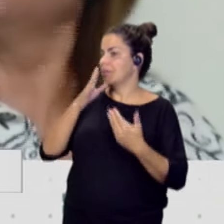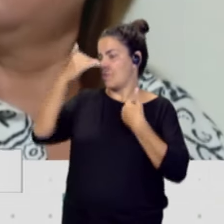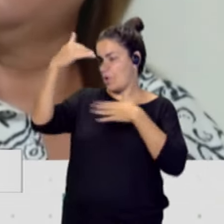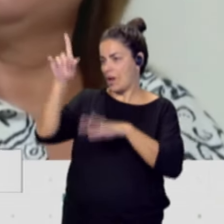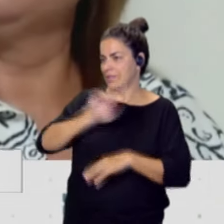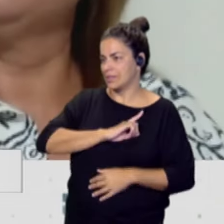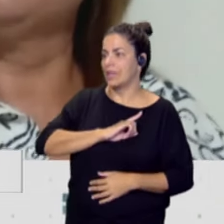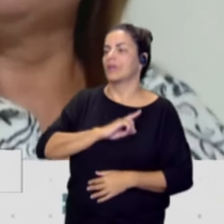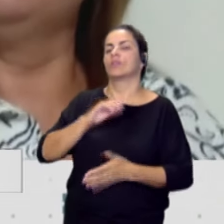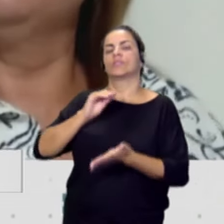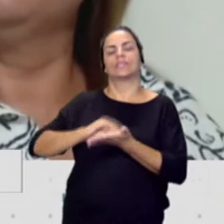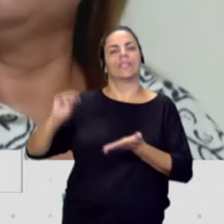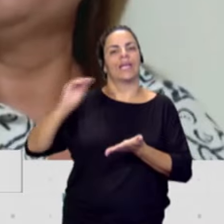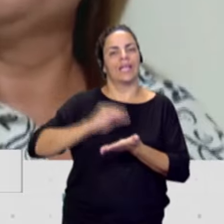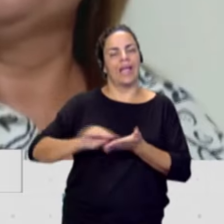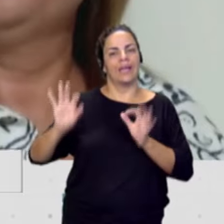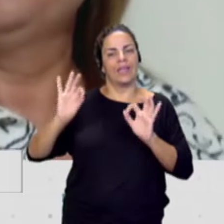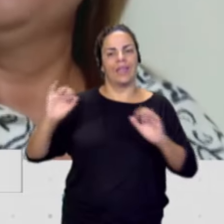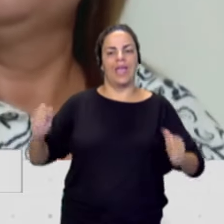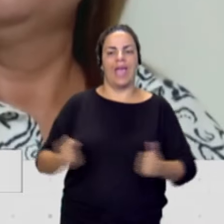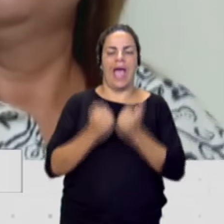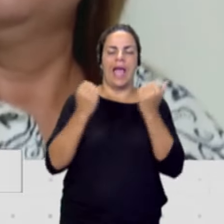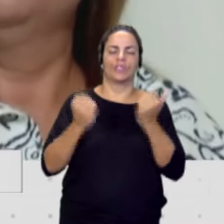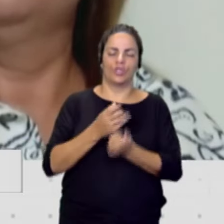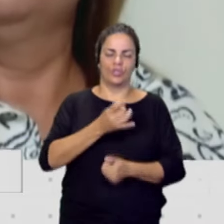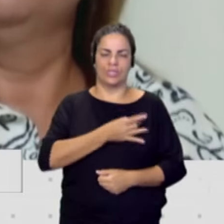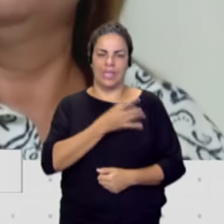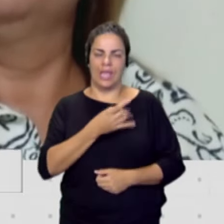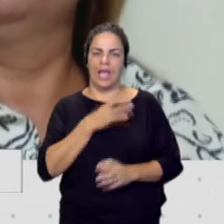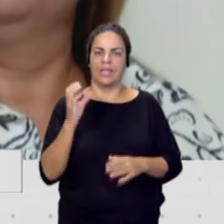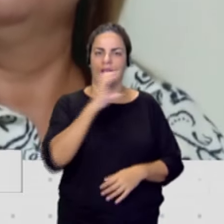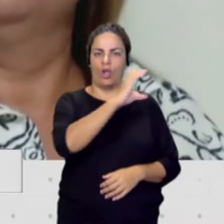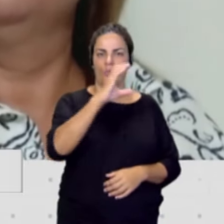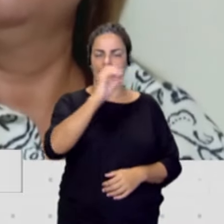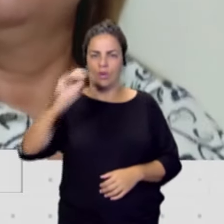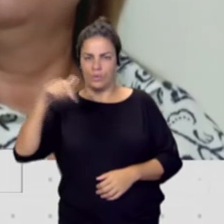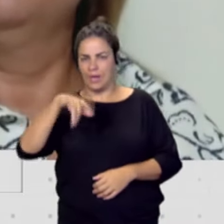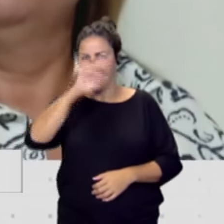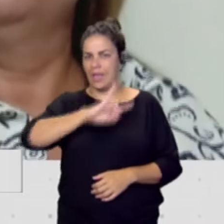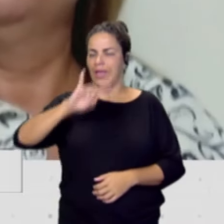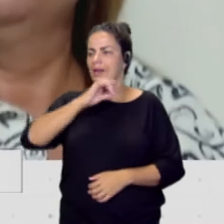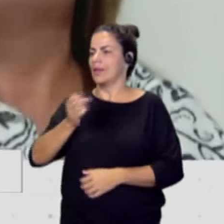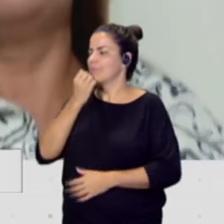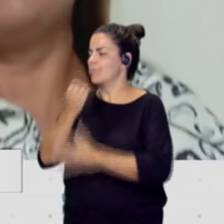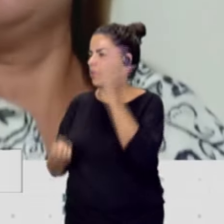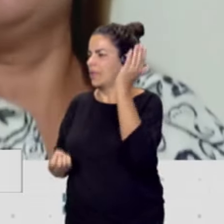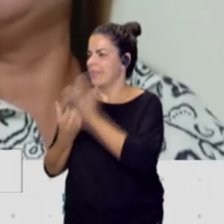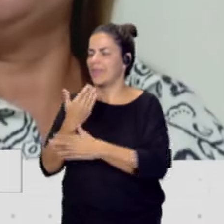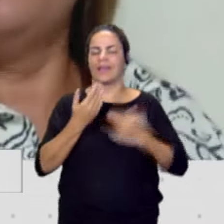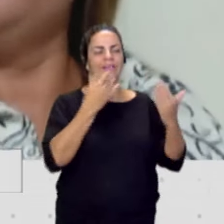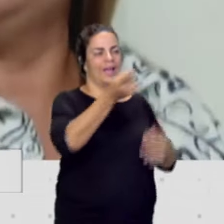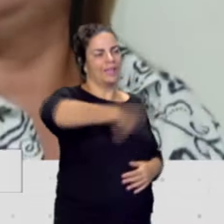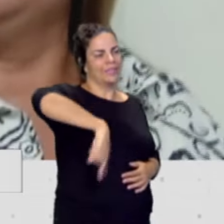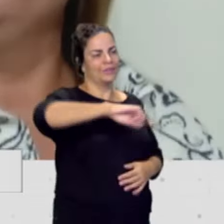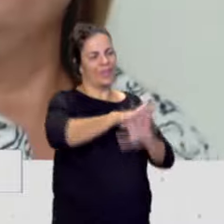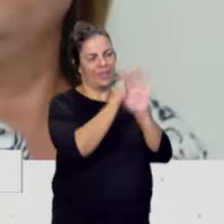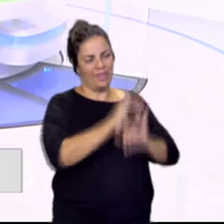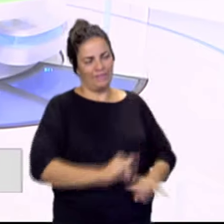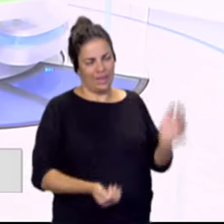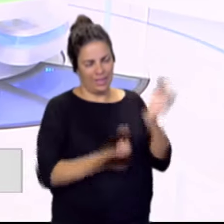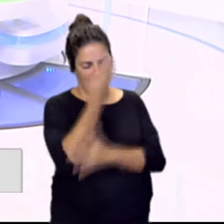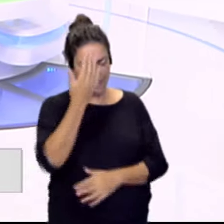Monserrat Cosano, la secretaria de Acción Sindical de Comisiones Obreras aquí en Canarias. Que tenga un buen día. Gracias a ustedes, felicidad.